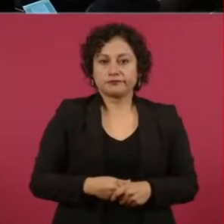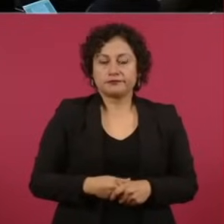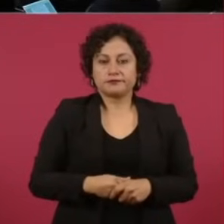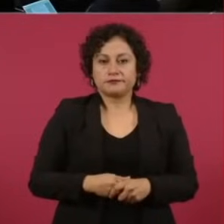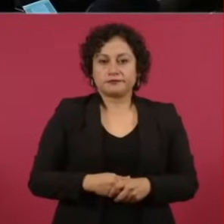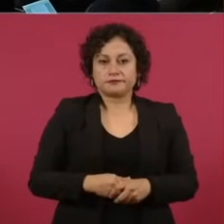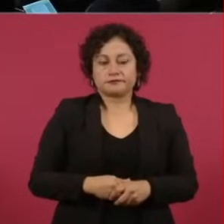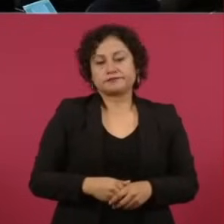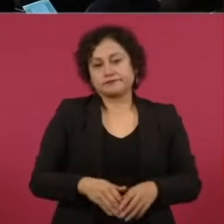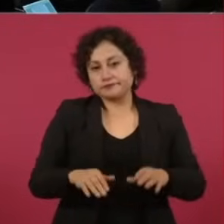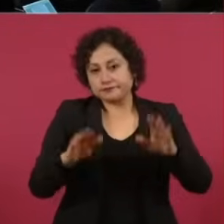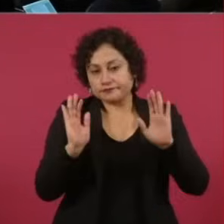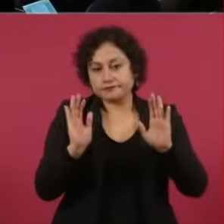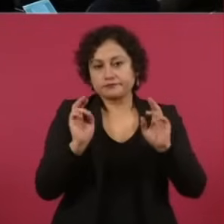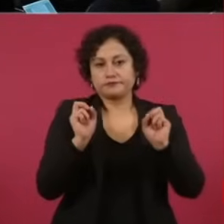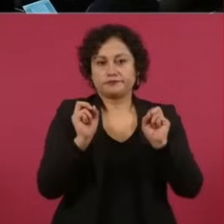Bueno,